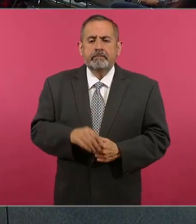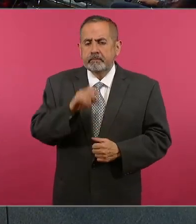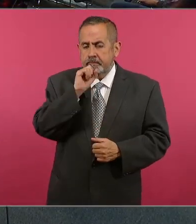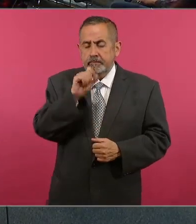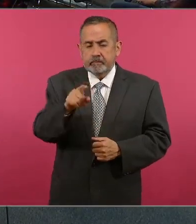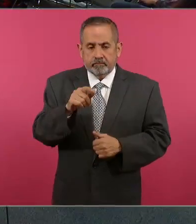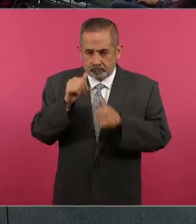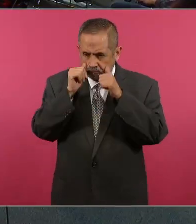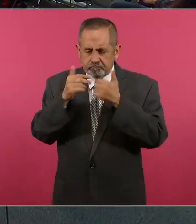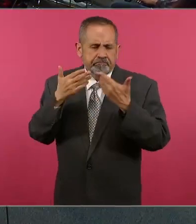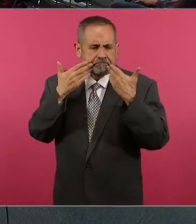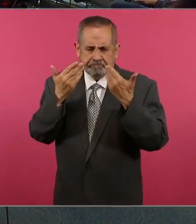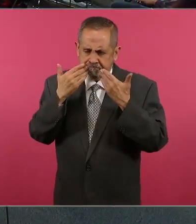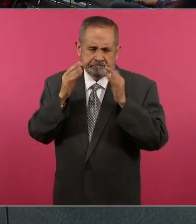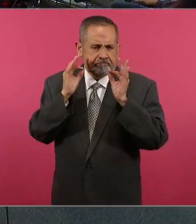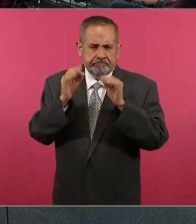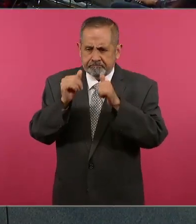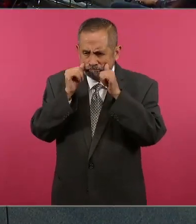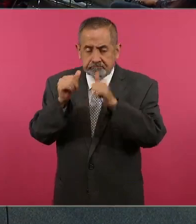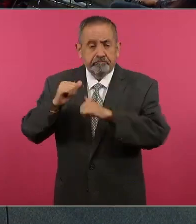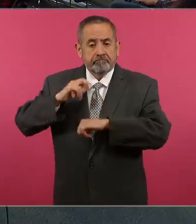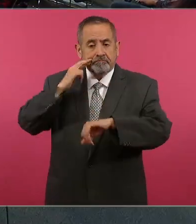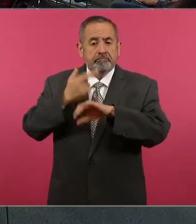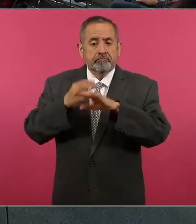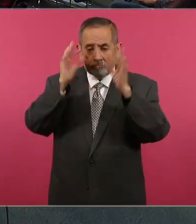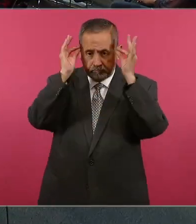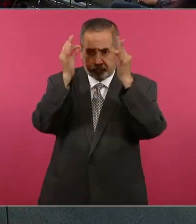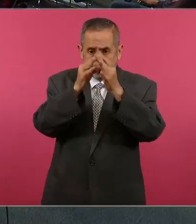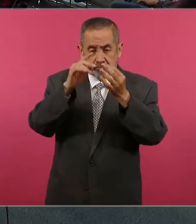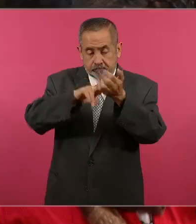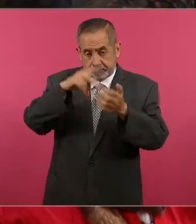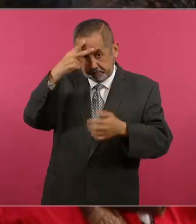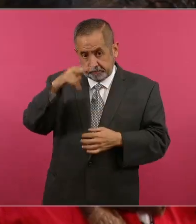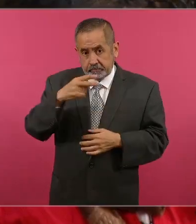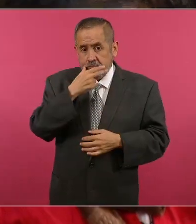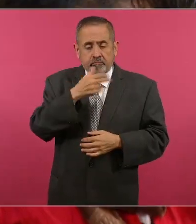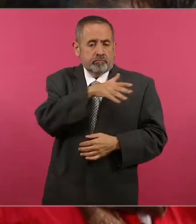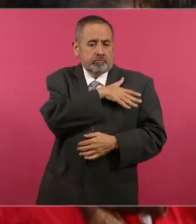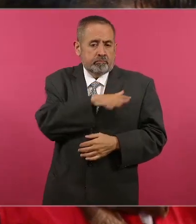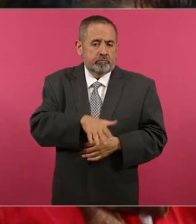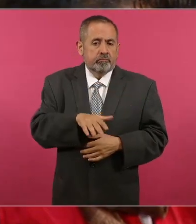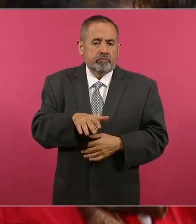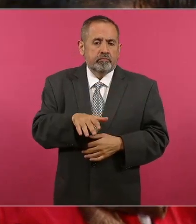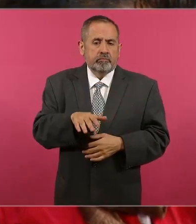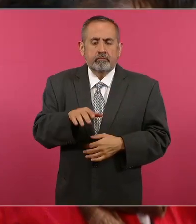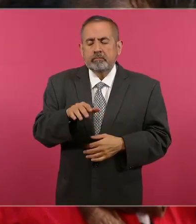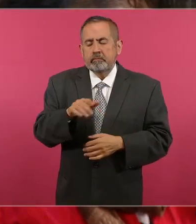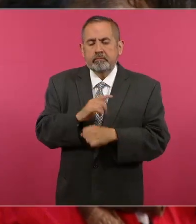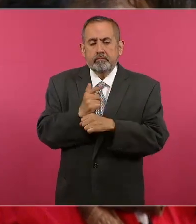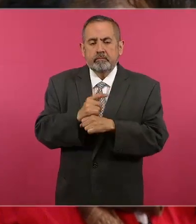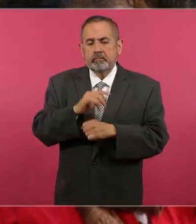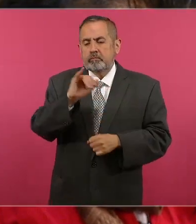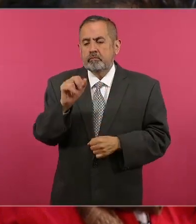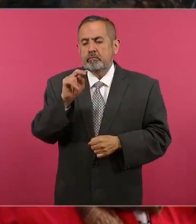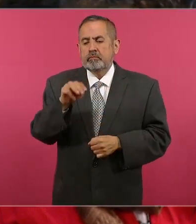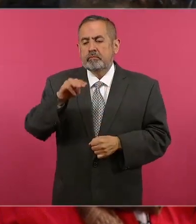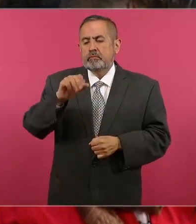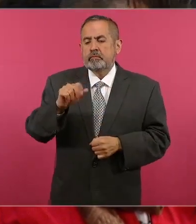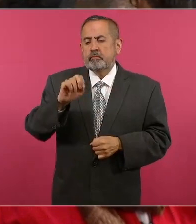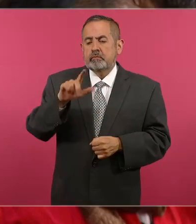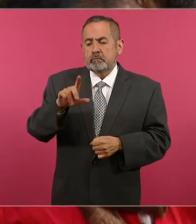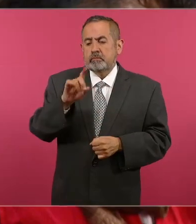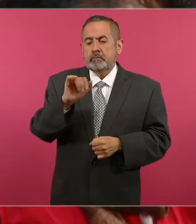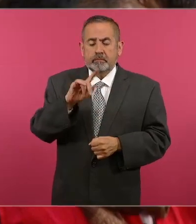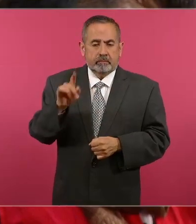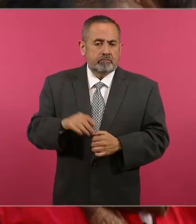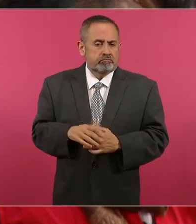nos atendió muy amablemente el titular de aduanas de México, el general retirado, licenciado Juan Manuel Díaz, quien